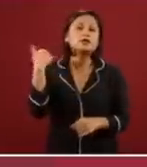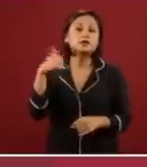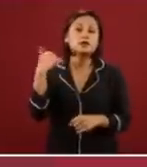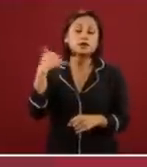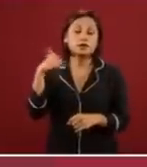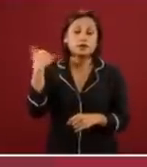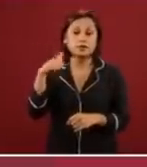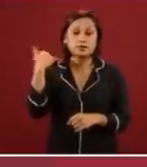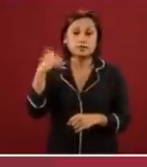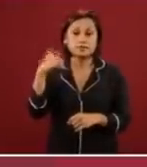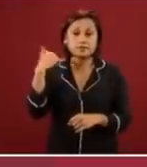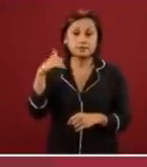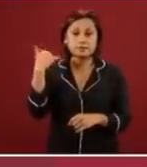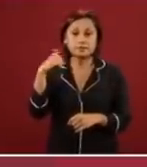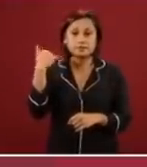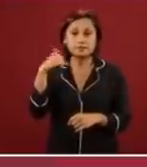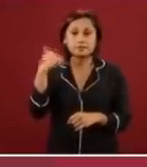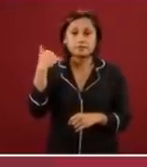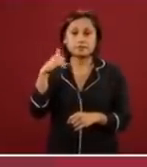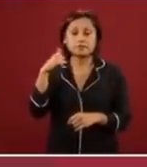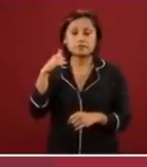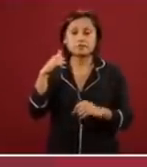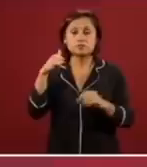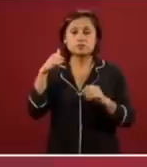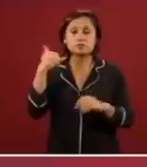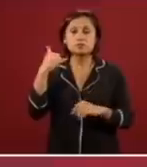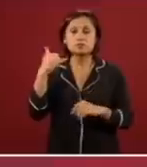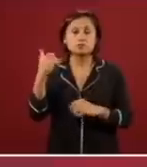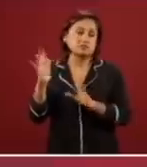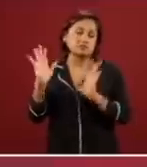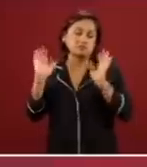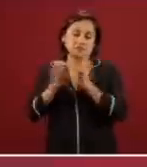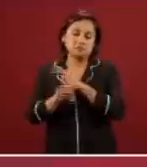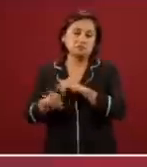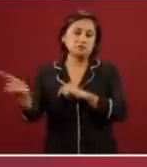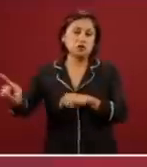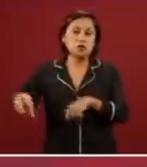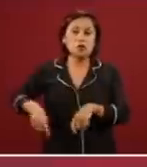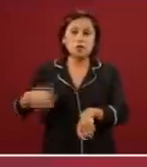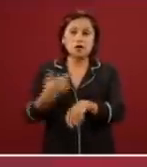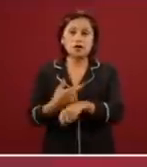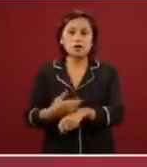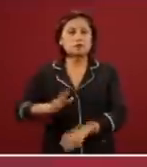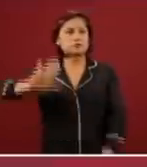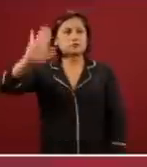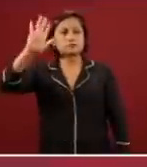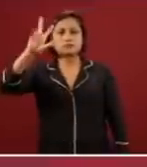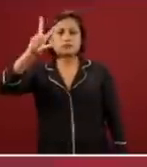dice el gobierno del estado, yo no acepto lo de la gratuidad.